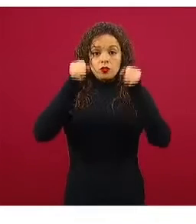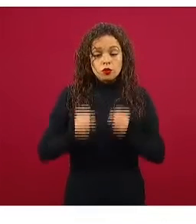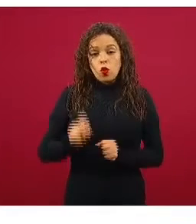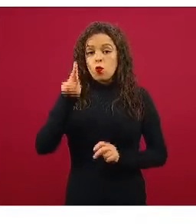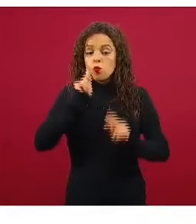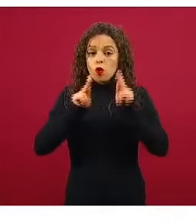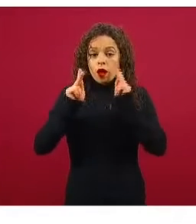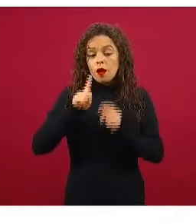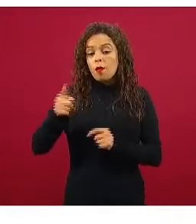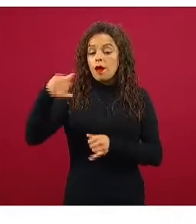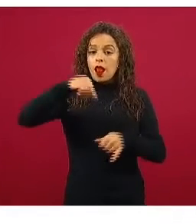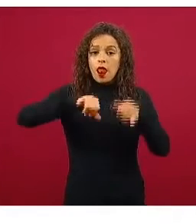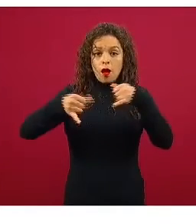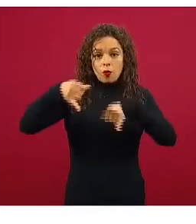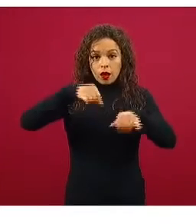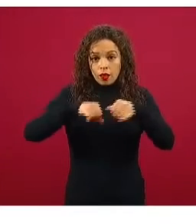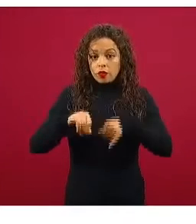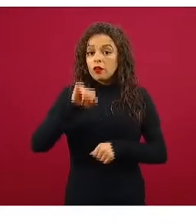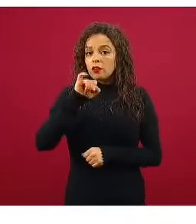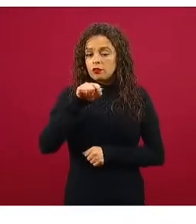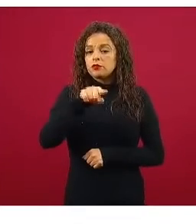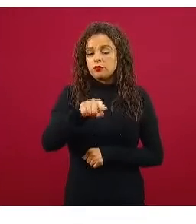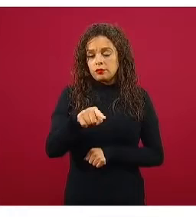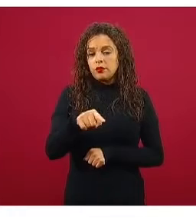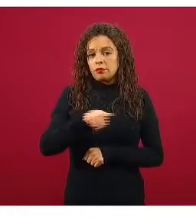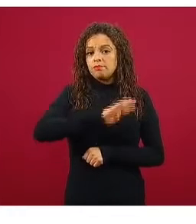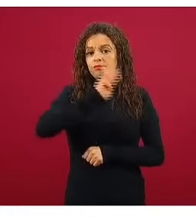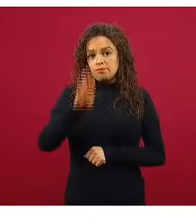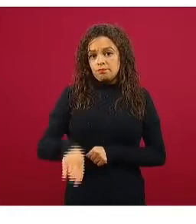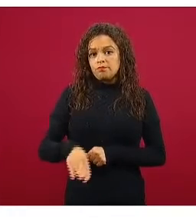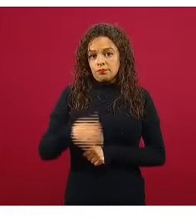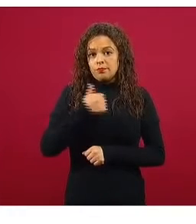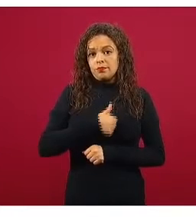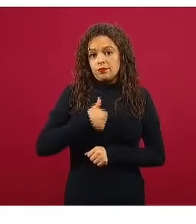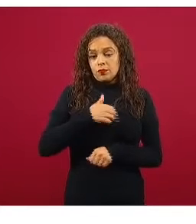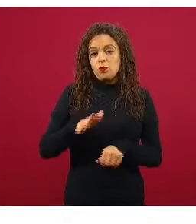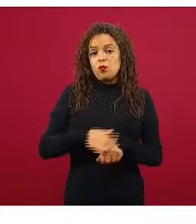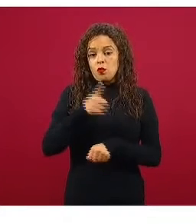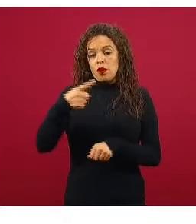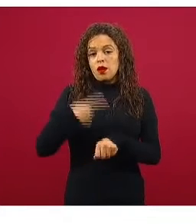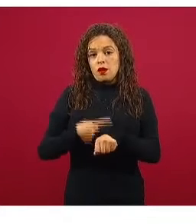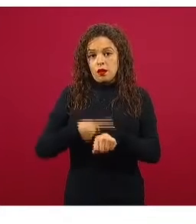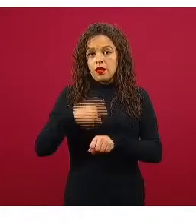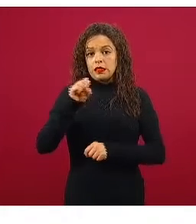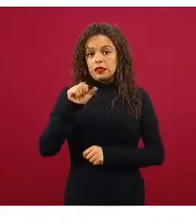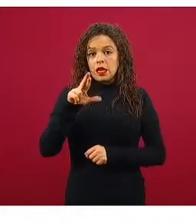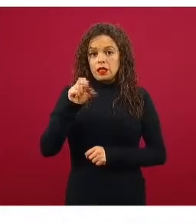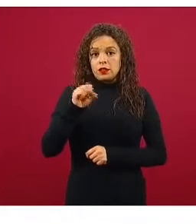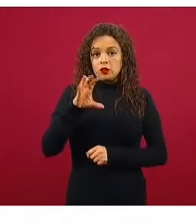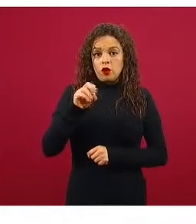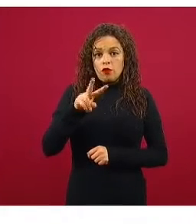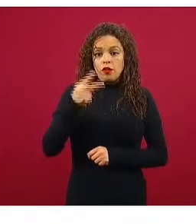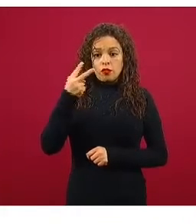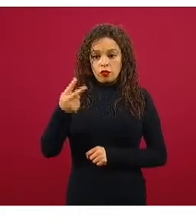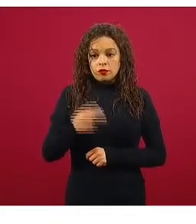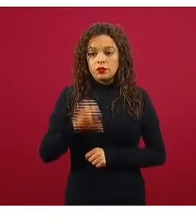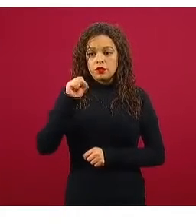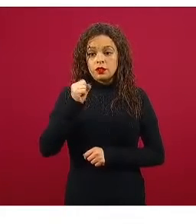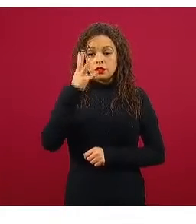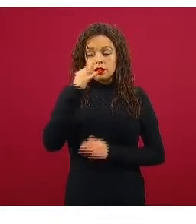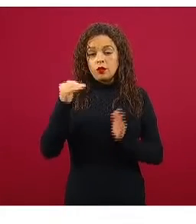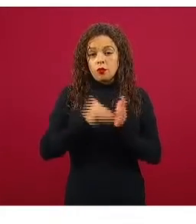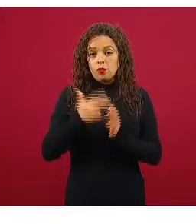laboratorio a SARS-CoV-2. Por esa misma prueba también han salido negativas